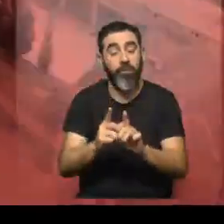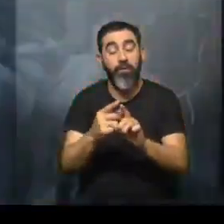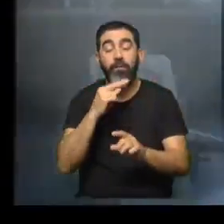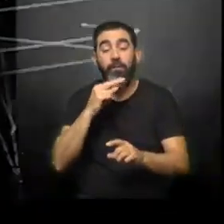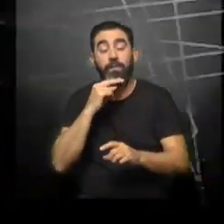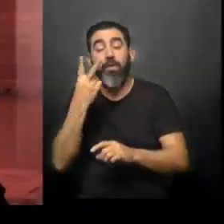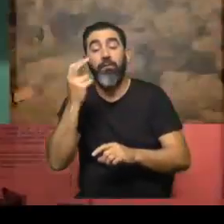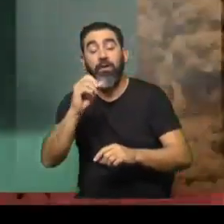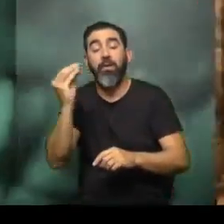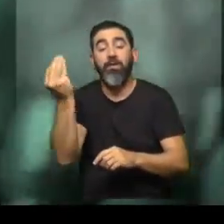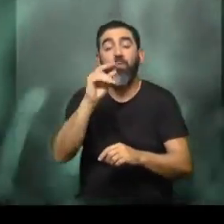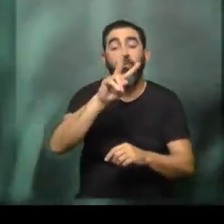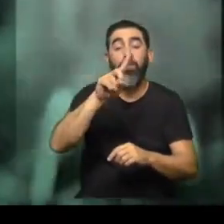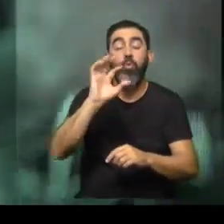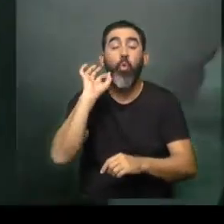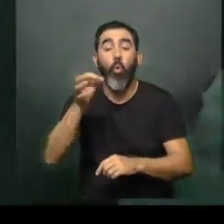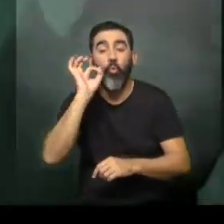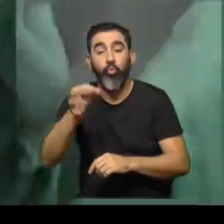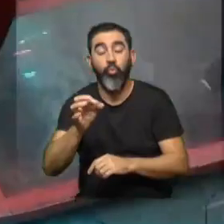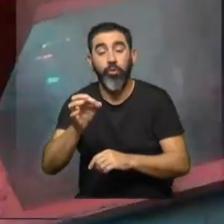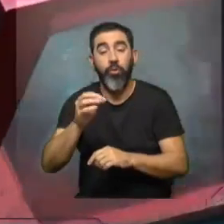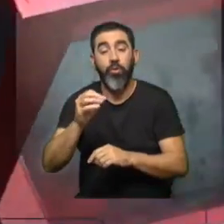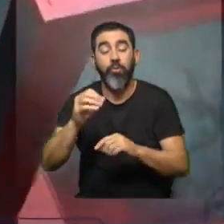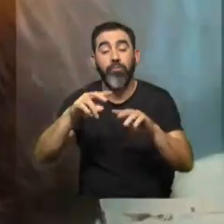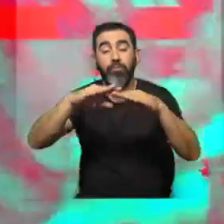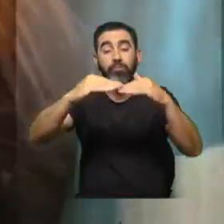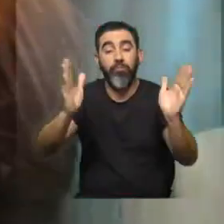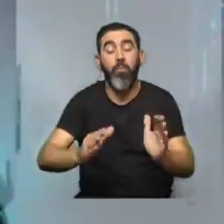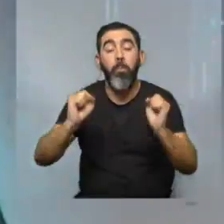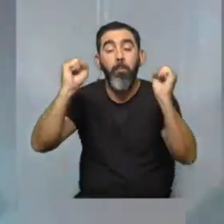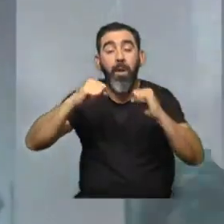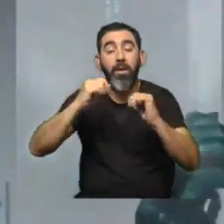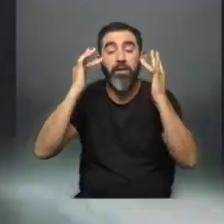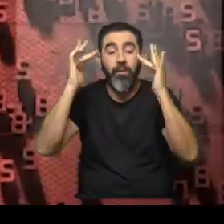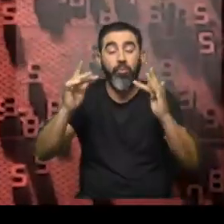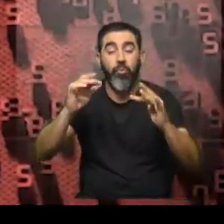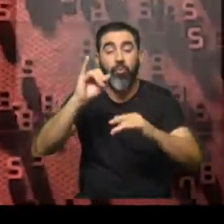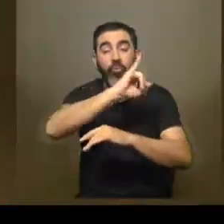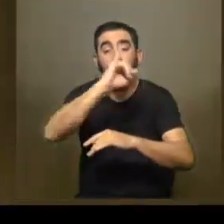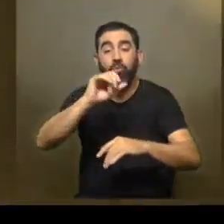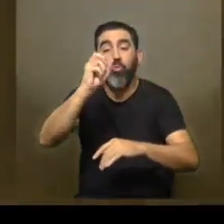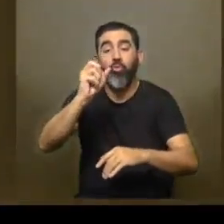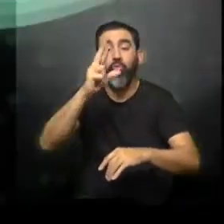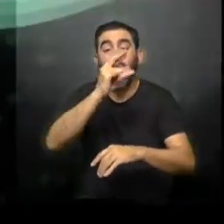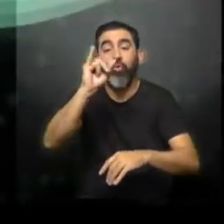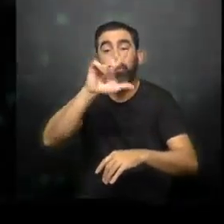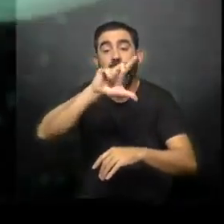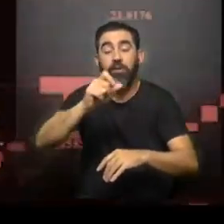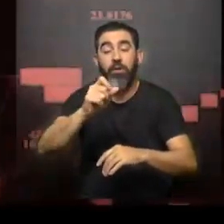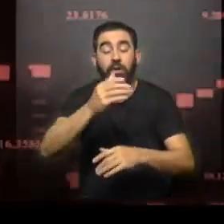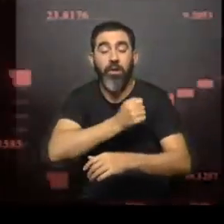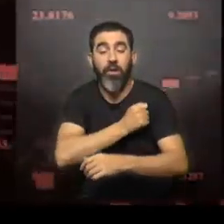viernes 20 y sábado 21 de octubre en el Complejo Educativo Paysandú, Zorrilla de San Martín, esquina General